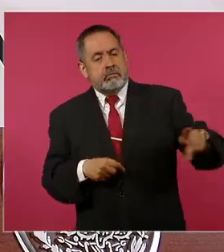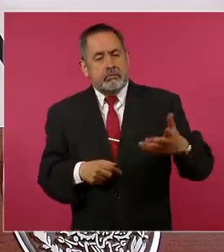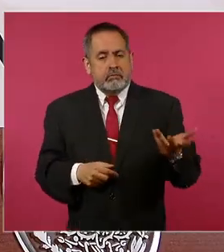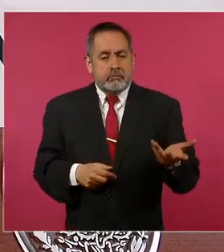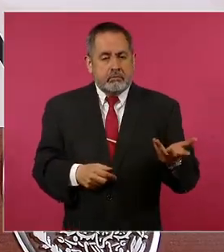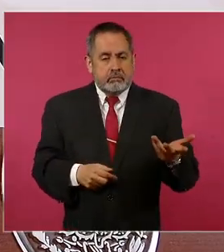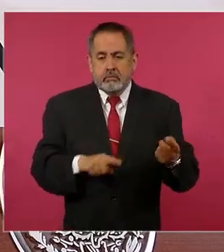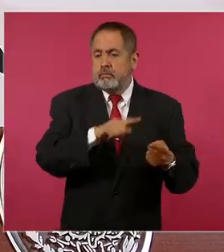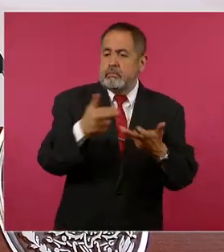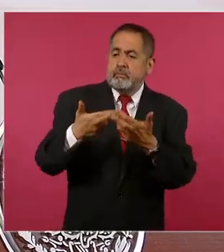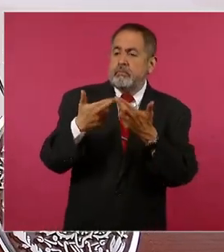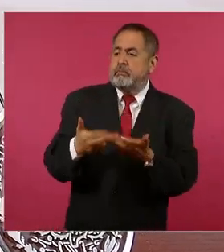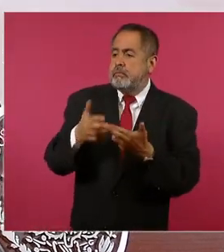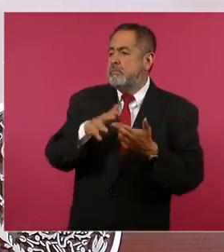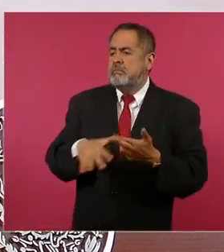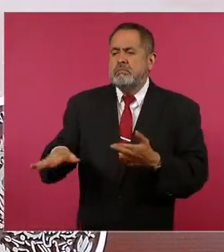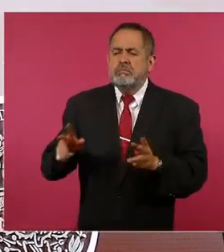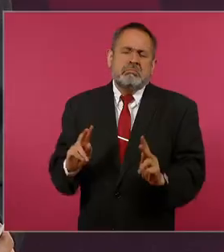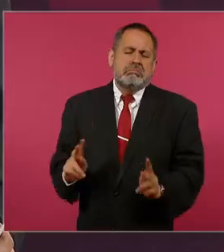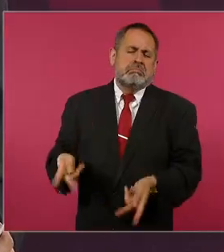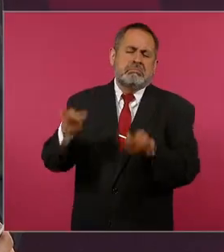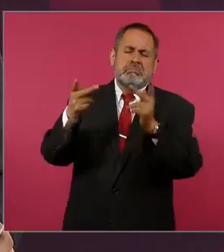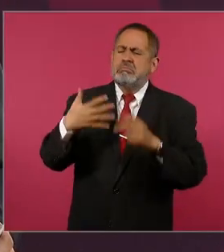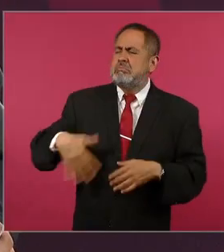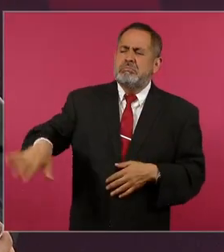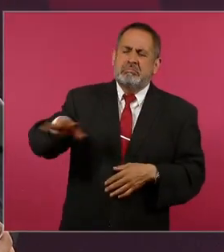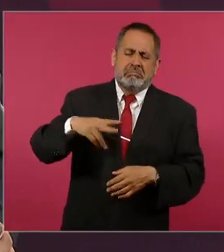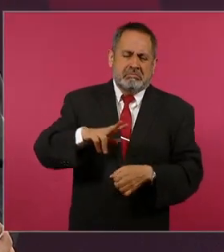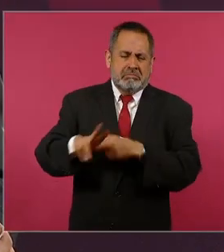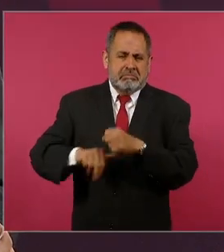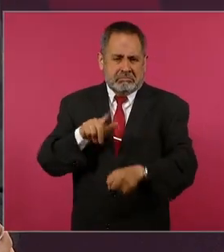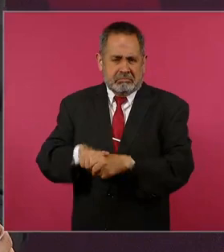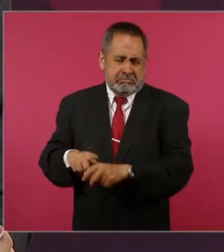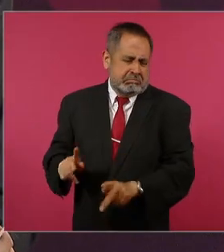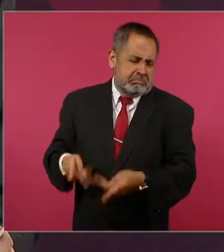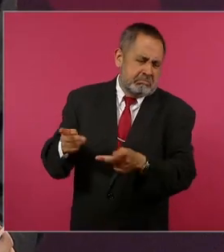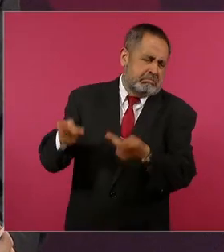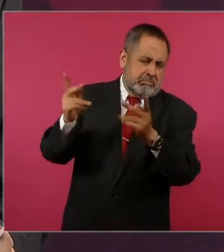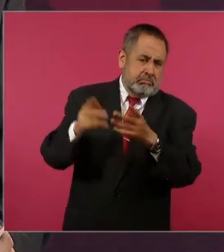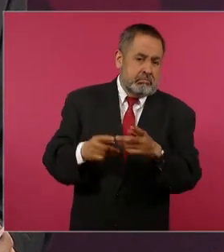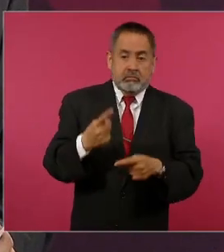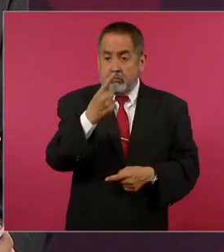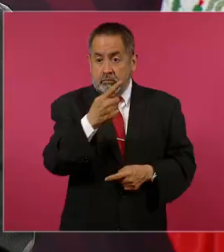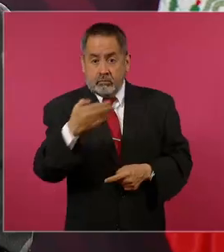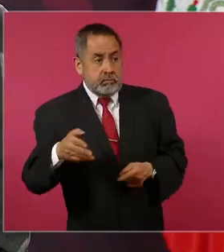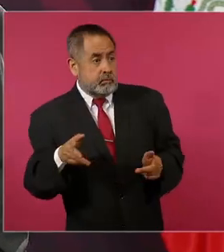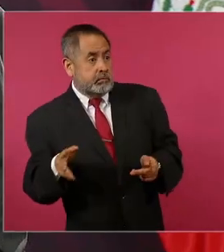y el resto ya se consideraba terreno nacional y se vendía,